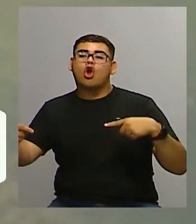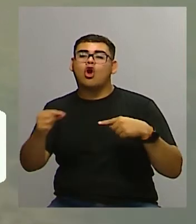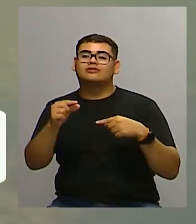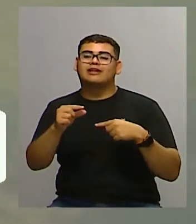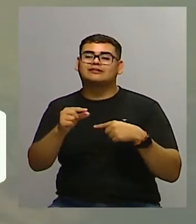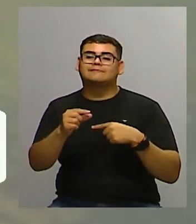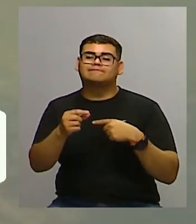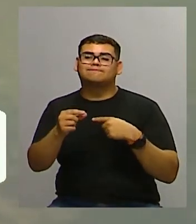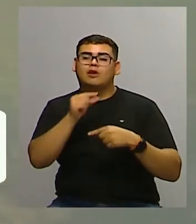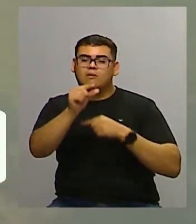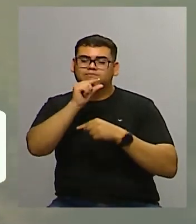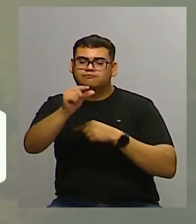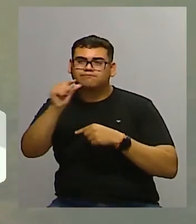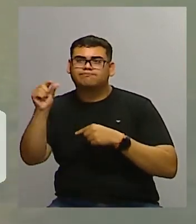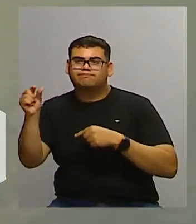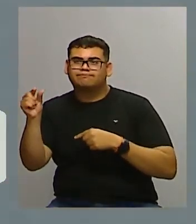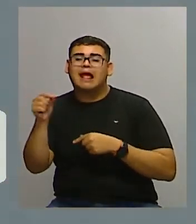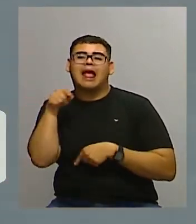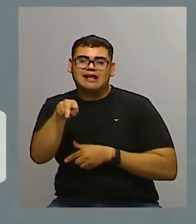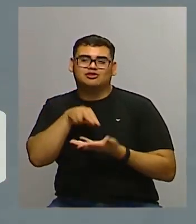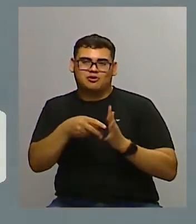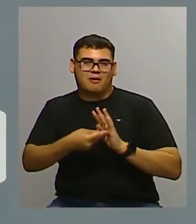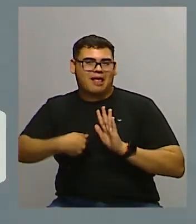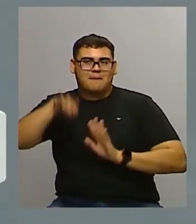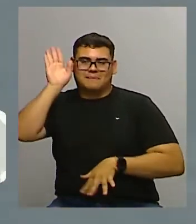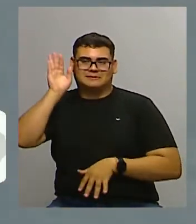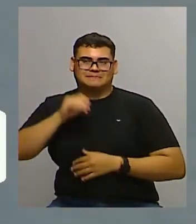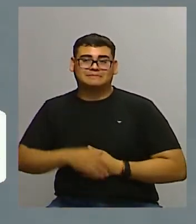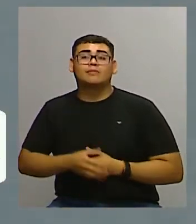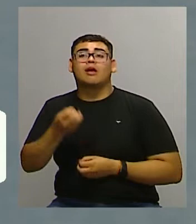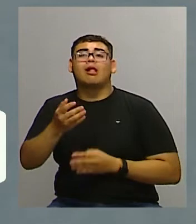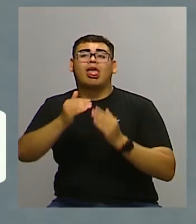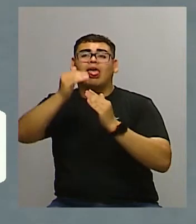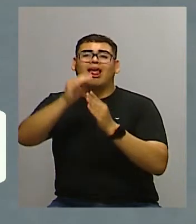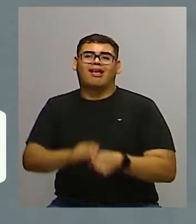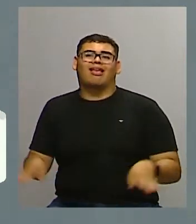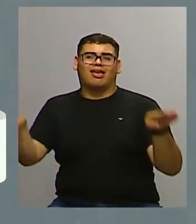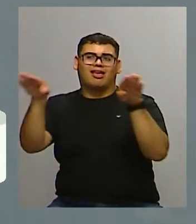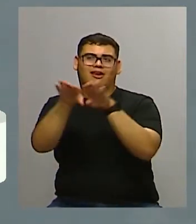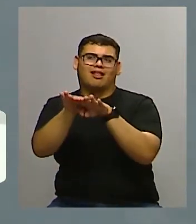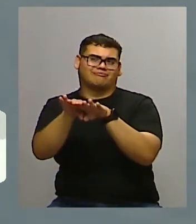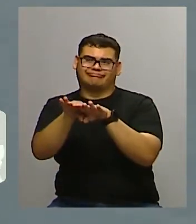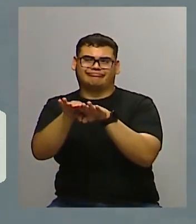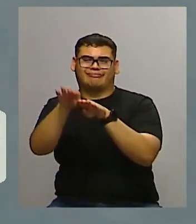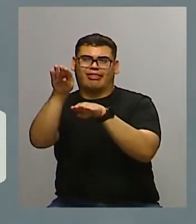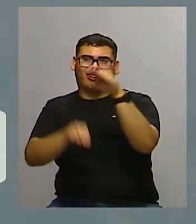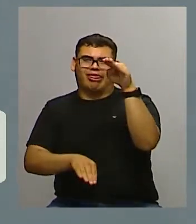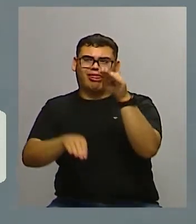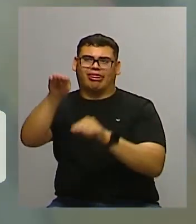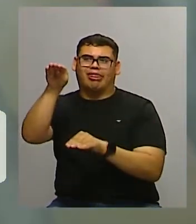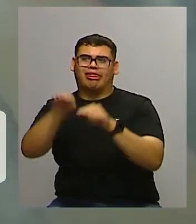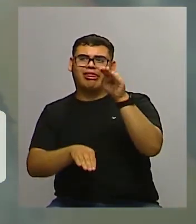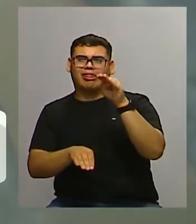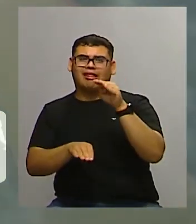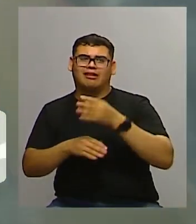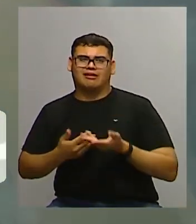claro. Y ese es un problema gravísimo porque estamos hablando de desigualdades, ¿no? Entonces, que ya hasta